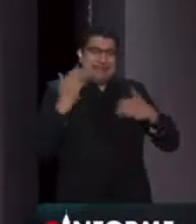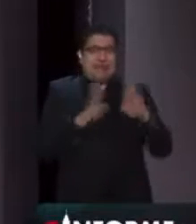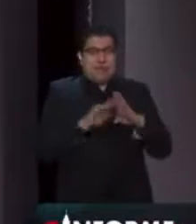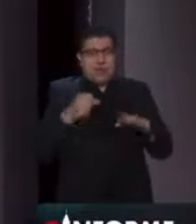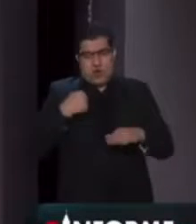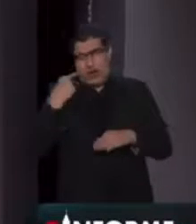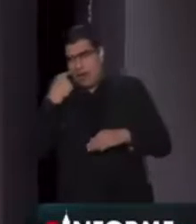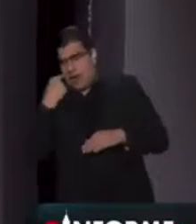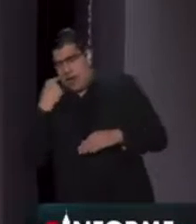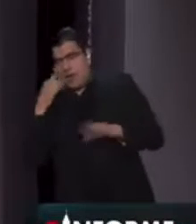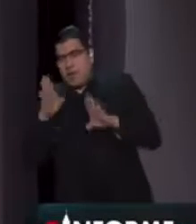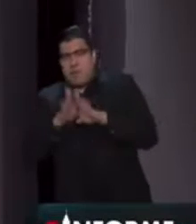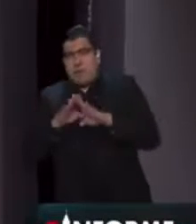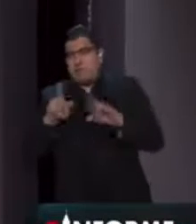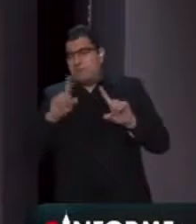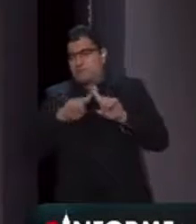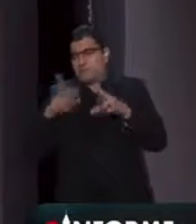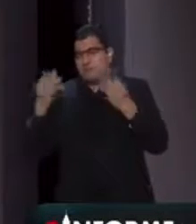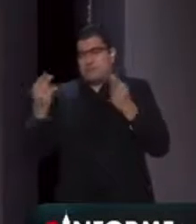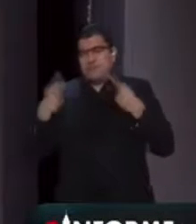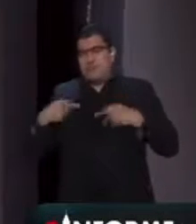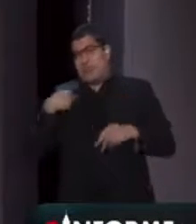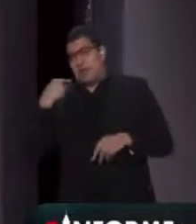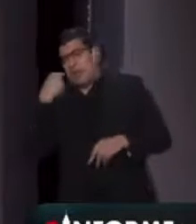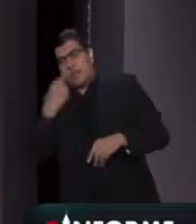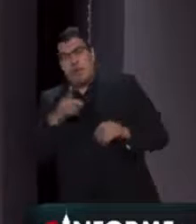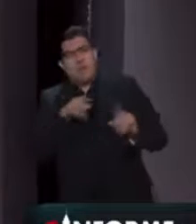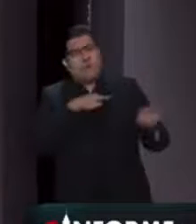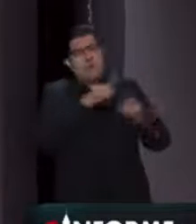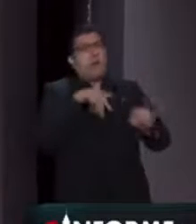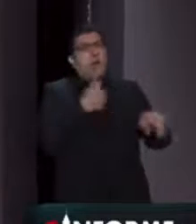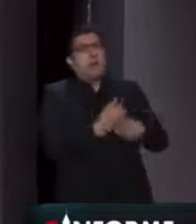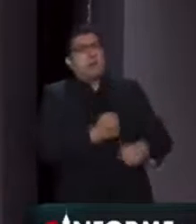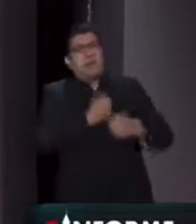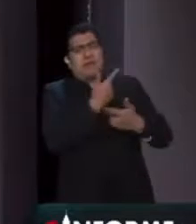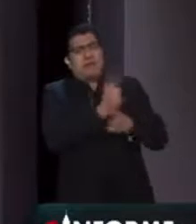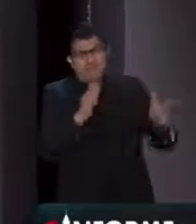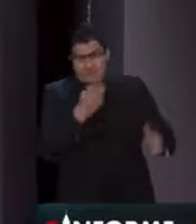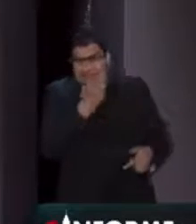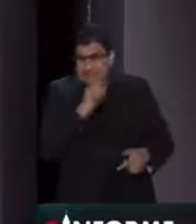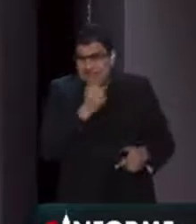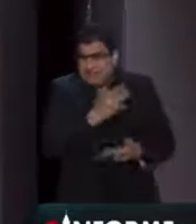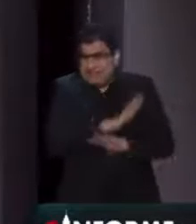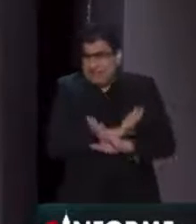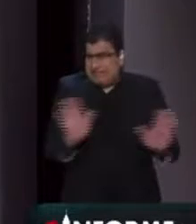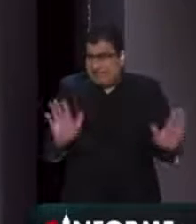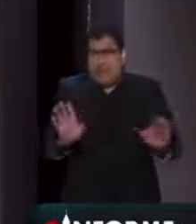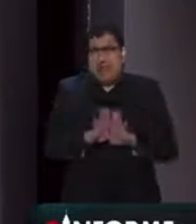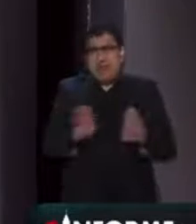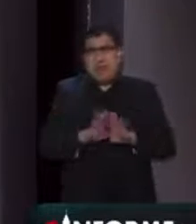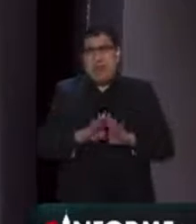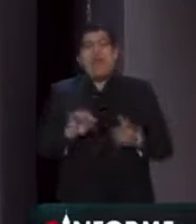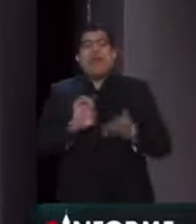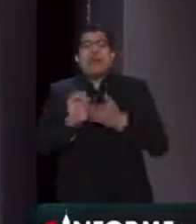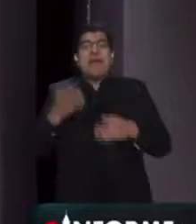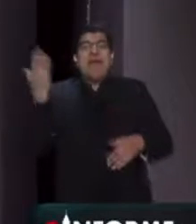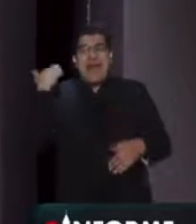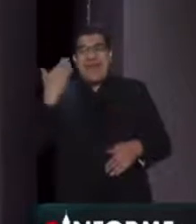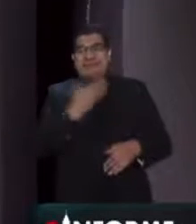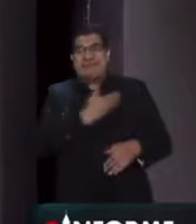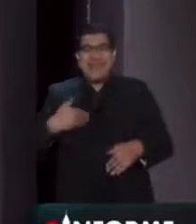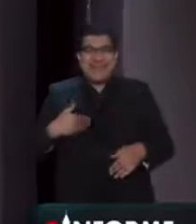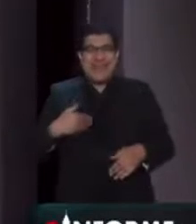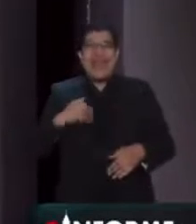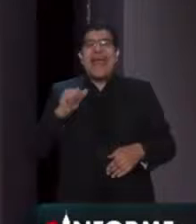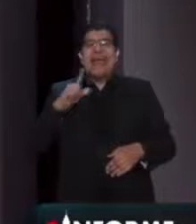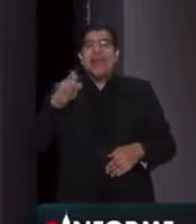periodistas y ver que mucha gente alude a ataques a la libertad de expresión cuando no los hay, Y cuando pasamos por periodos como con Calderón, que era horrible, o con